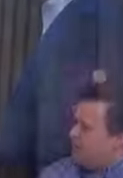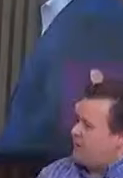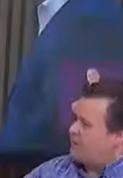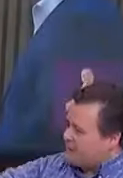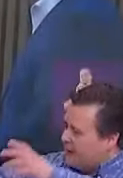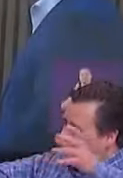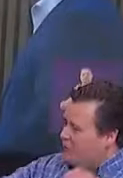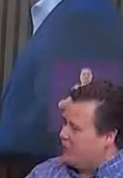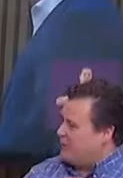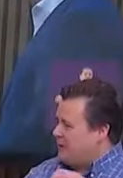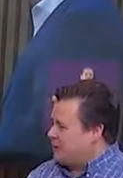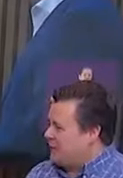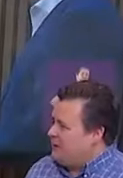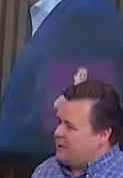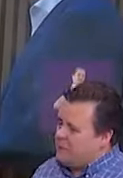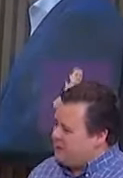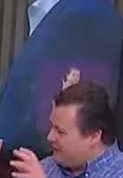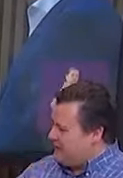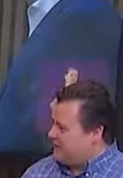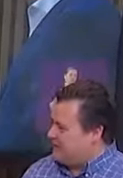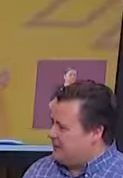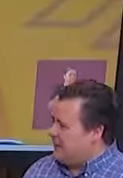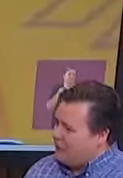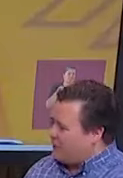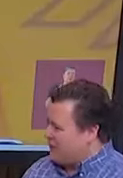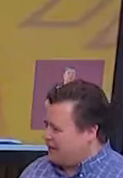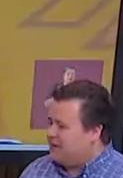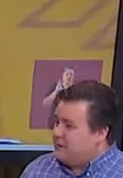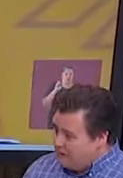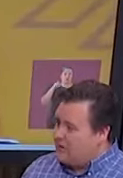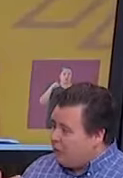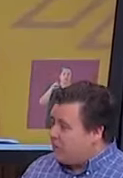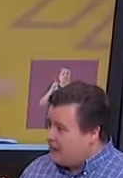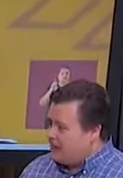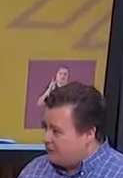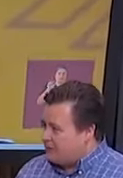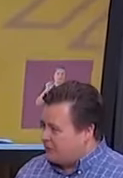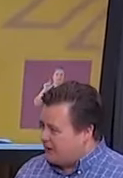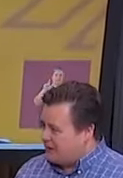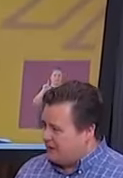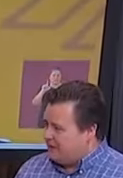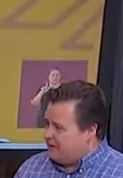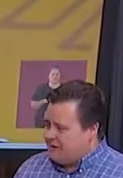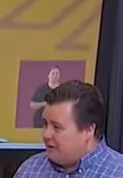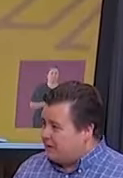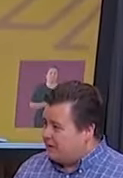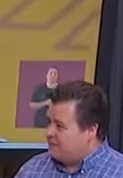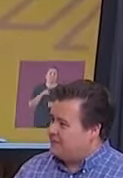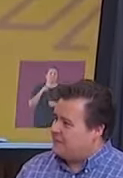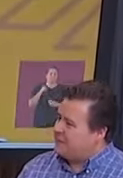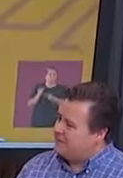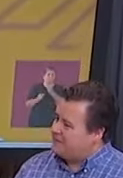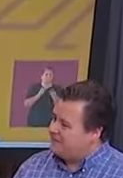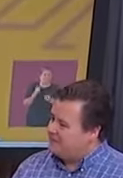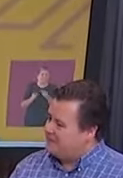como algo El espectáculo los golpeteos que vuelen sillas que se di y obviamente eso es importante más o menos